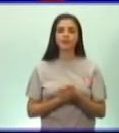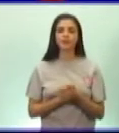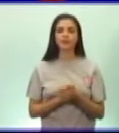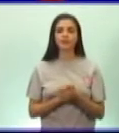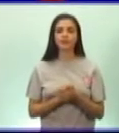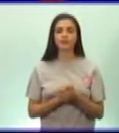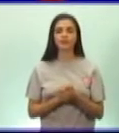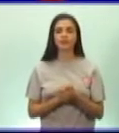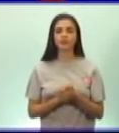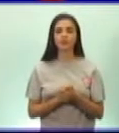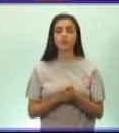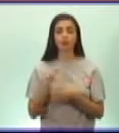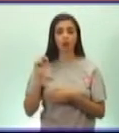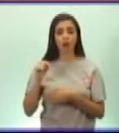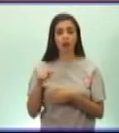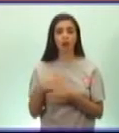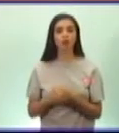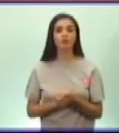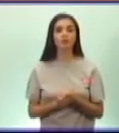Ahora